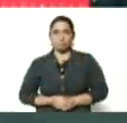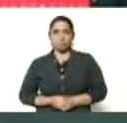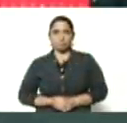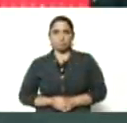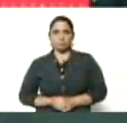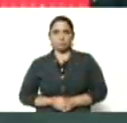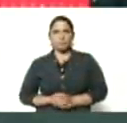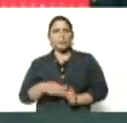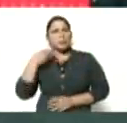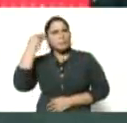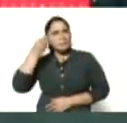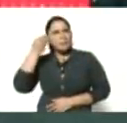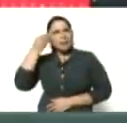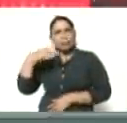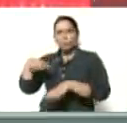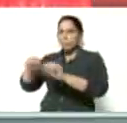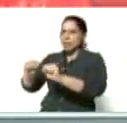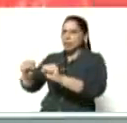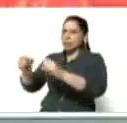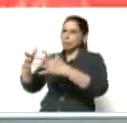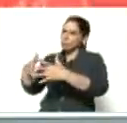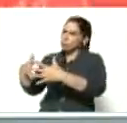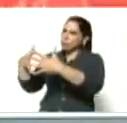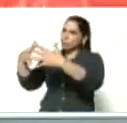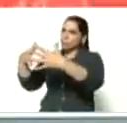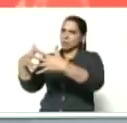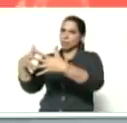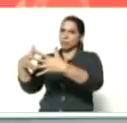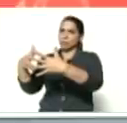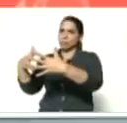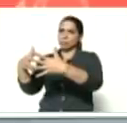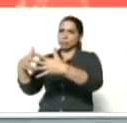Y creo que el imperialismo norteamericano,